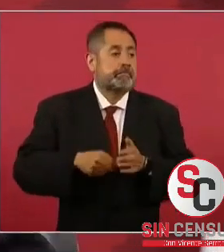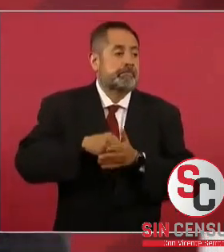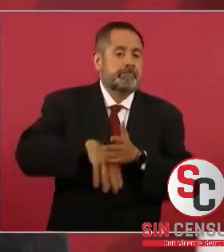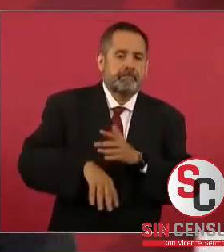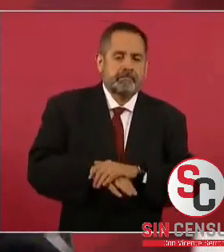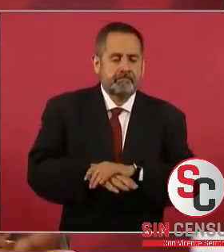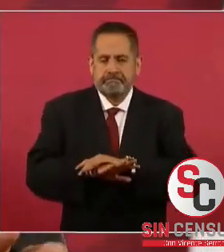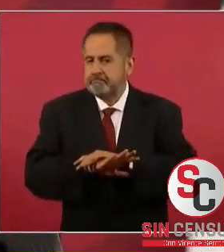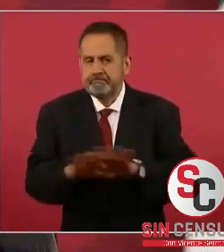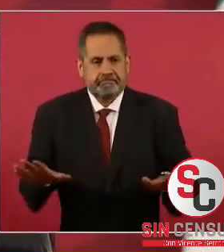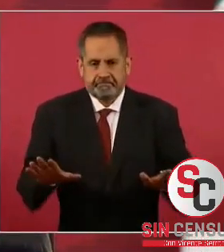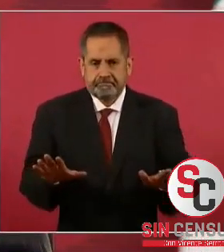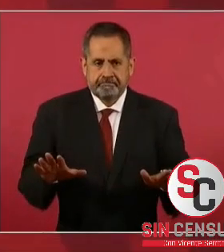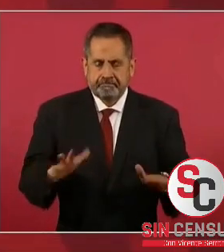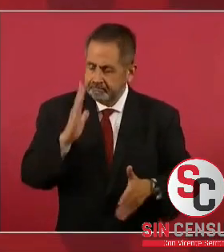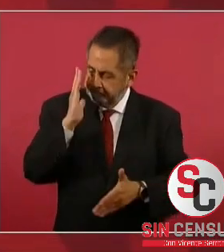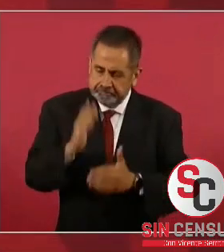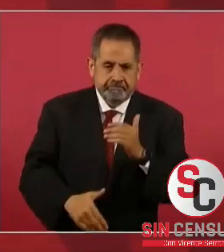Eso ya no existe.